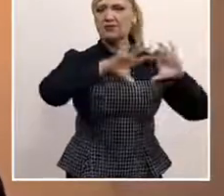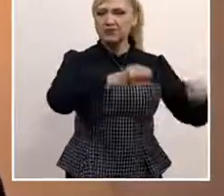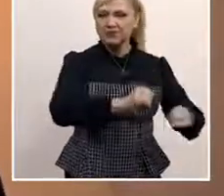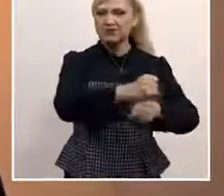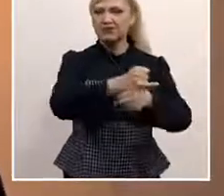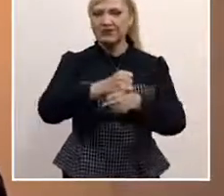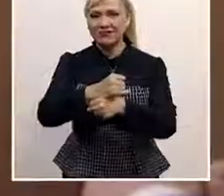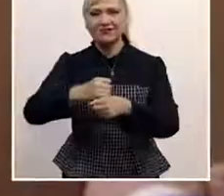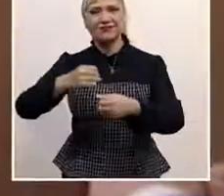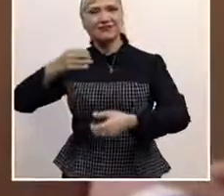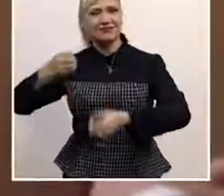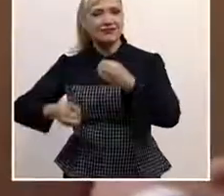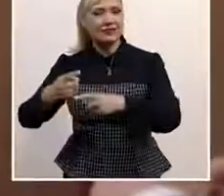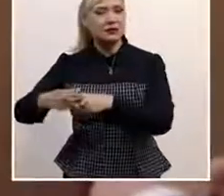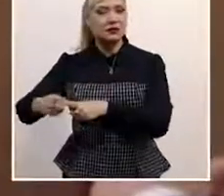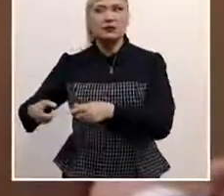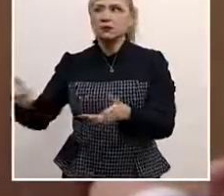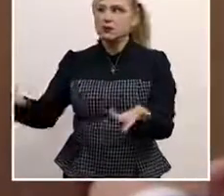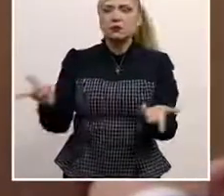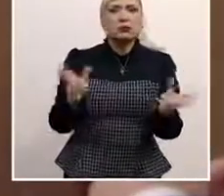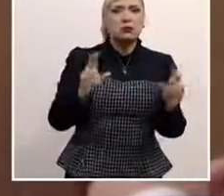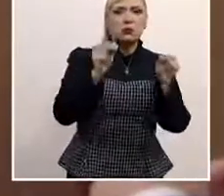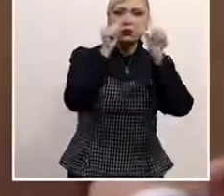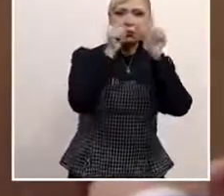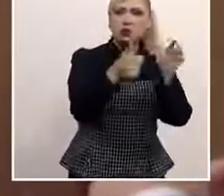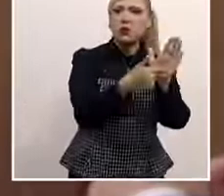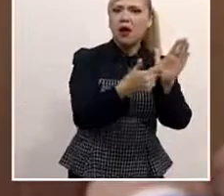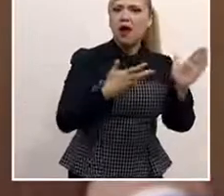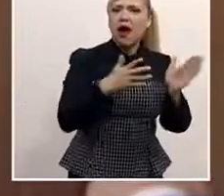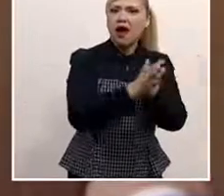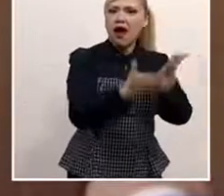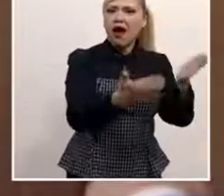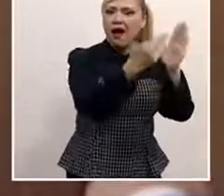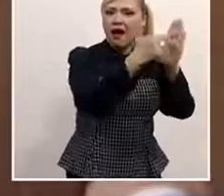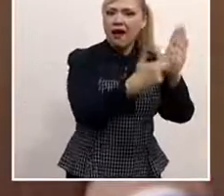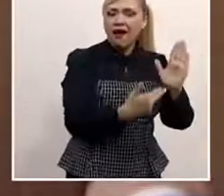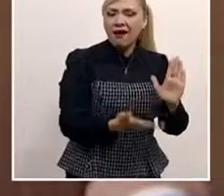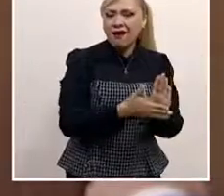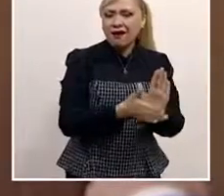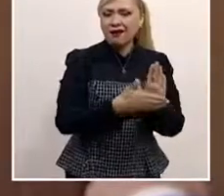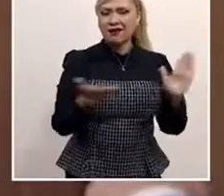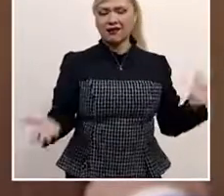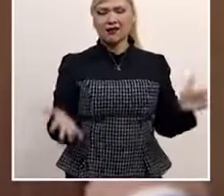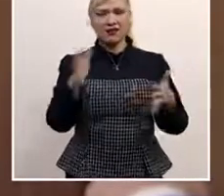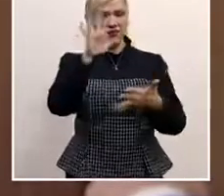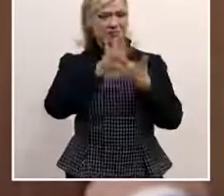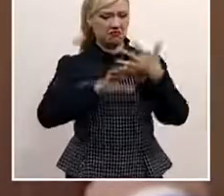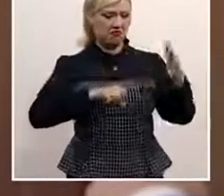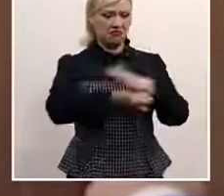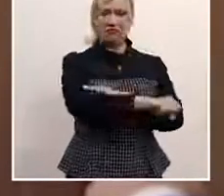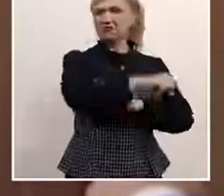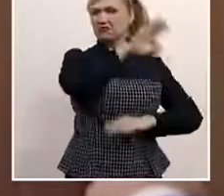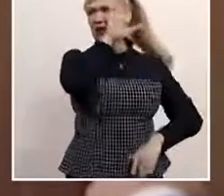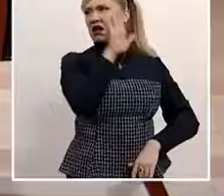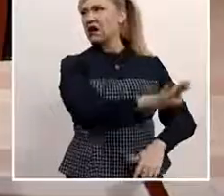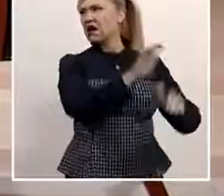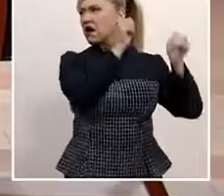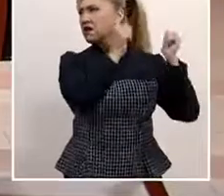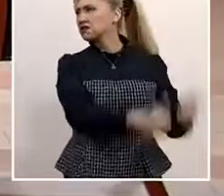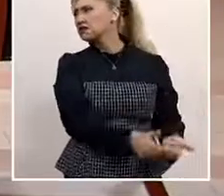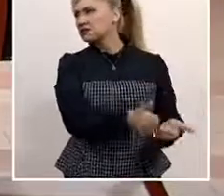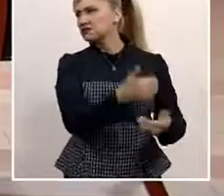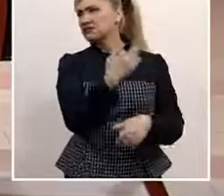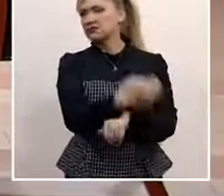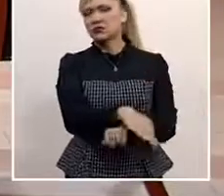preventiva oficios a eunice delgadillo secretaria auxiliar de acuerdos de la suprema corte subrayó el reto interpretativo